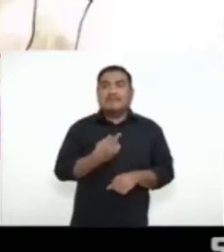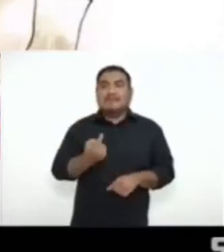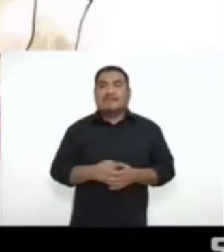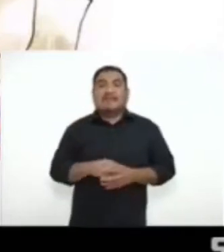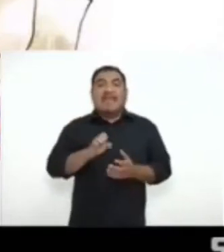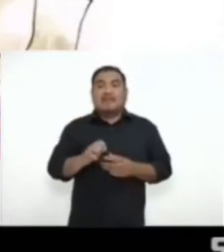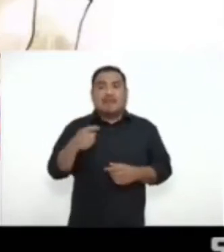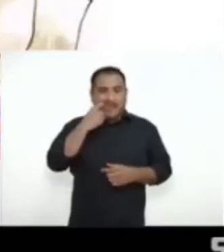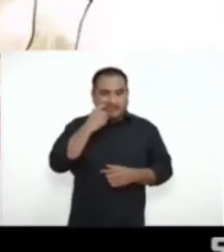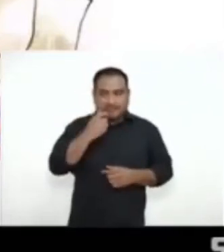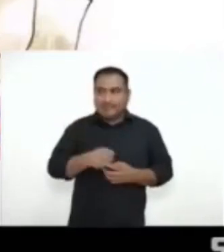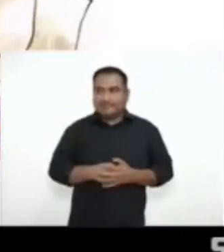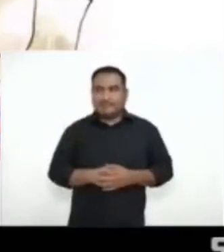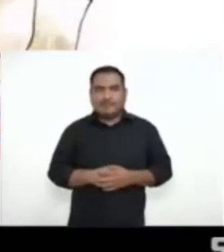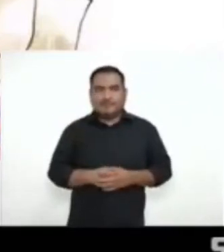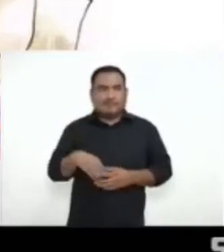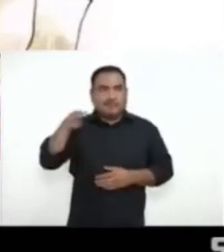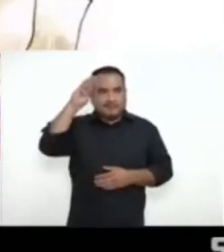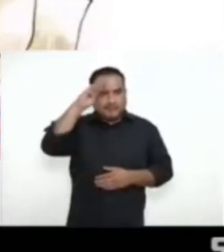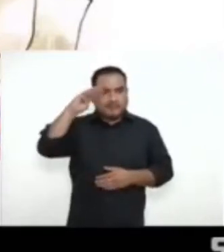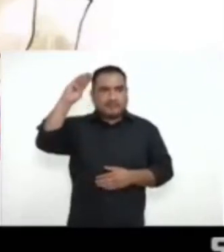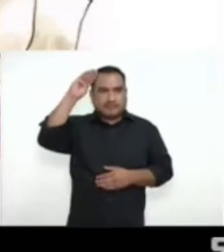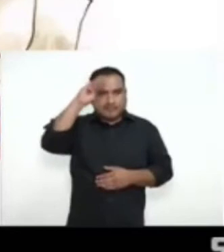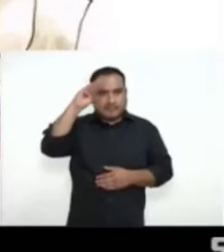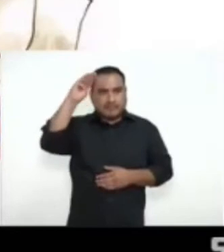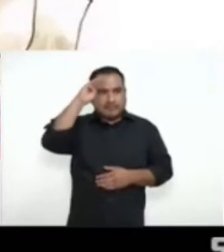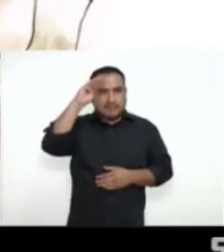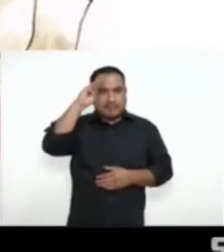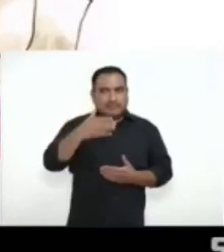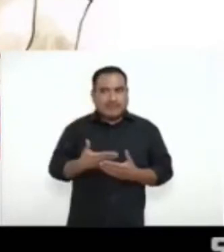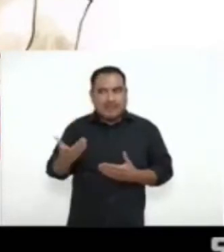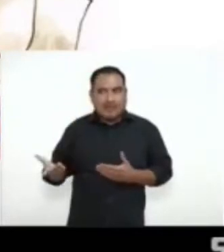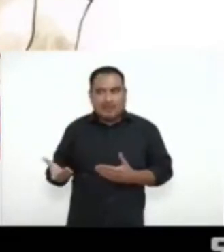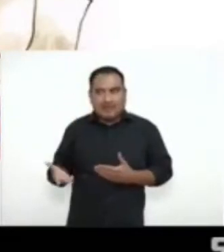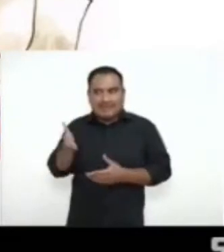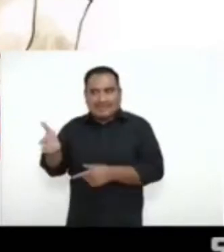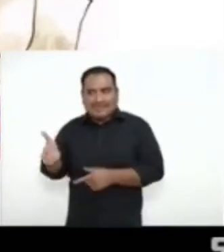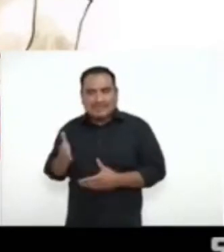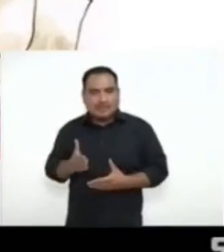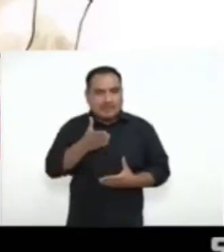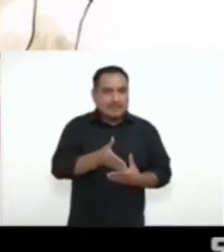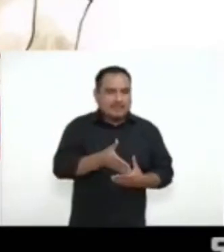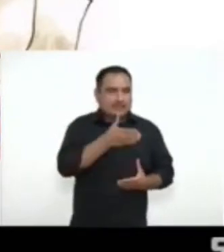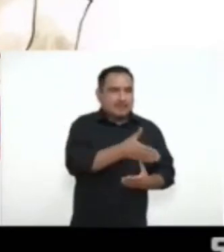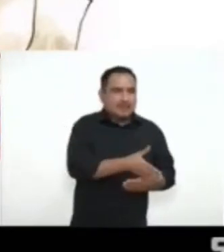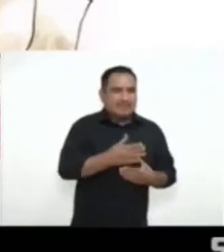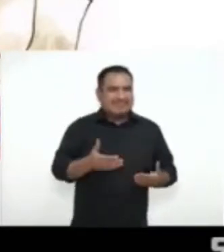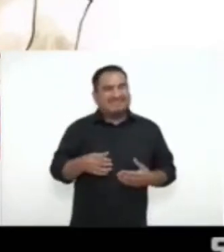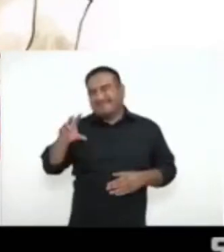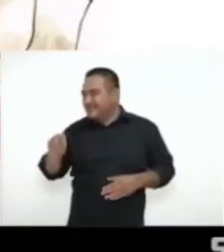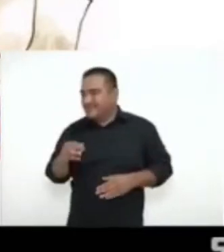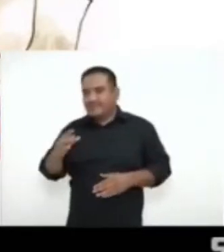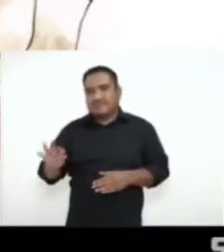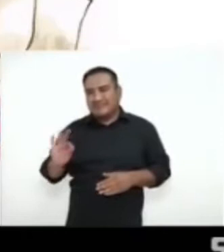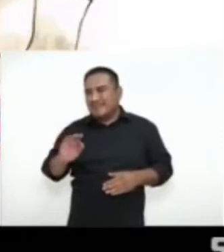cosas. Estar piense, y si le hago por aquí, y si le hago por allá, y es que le debí de haber dicho,